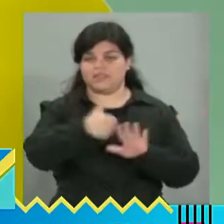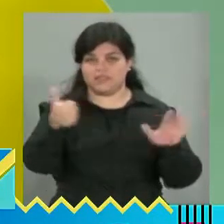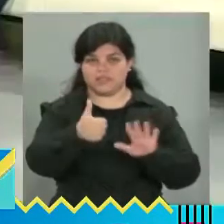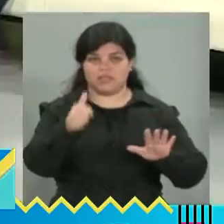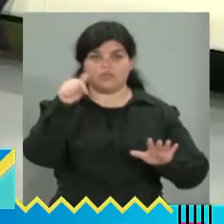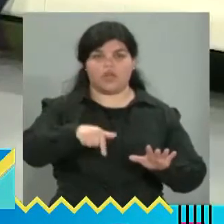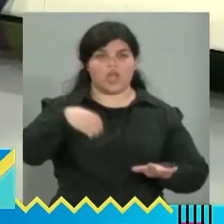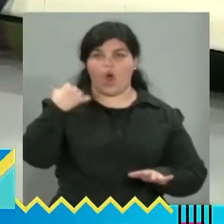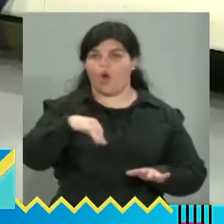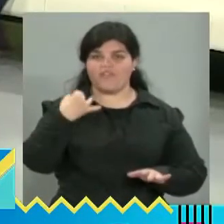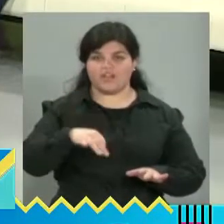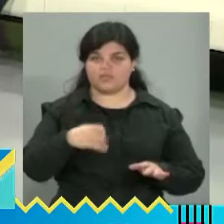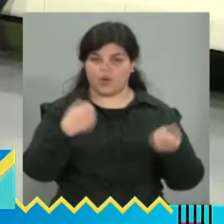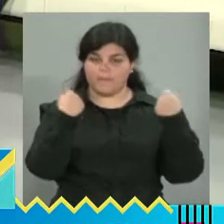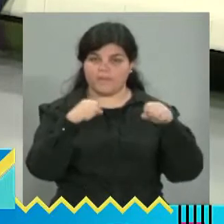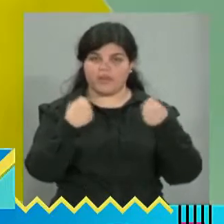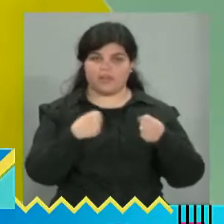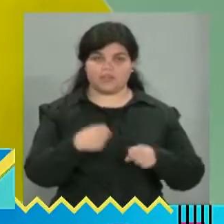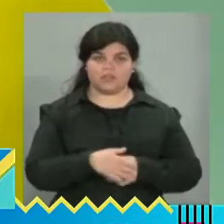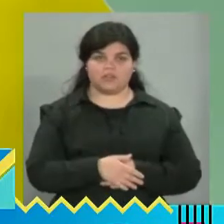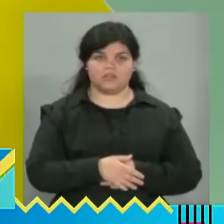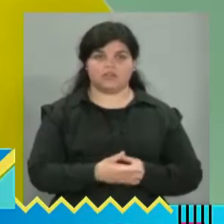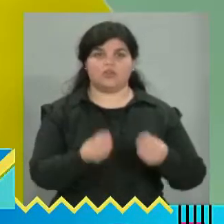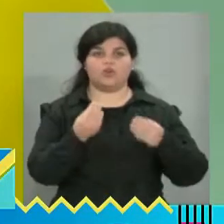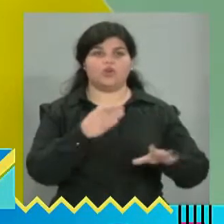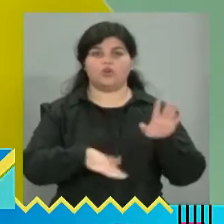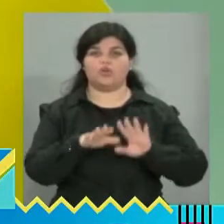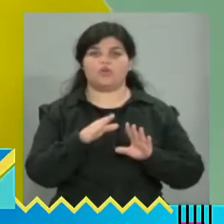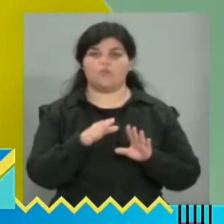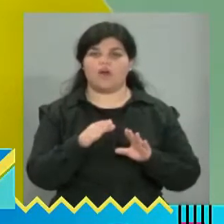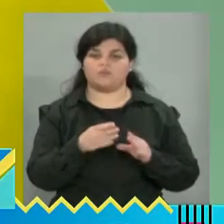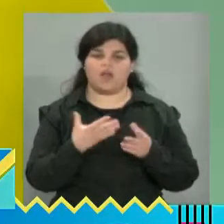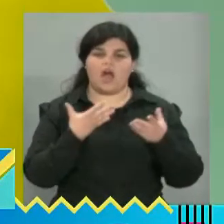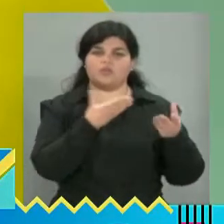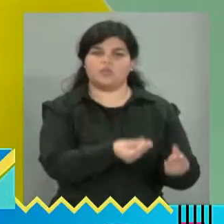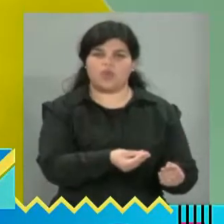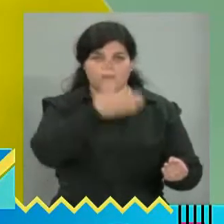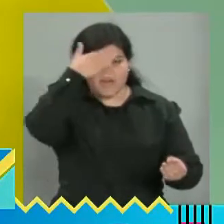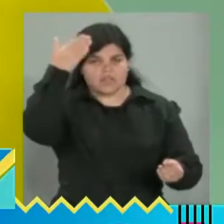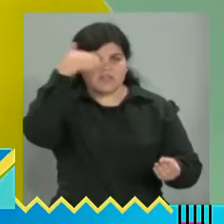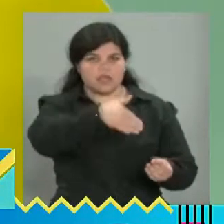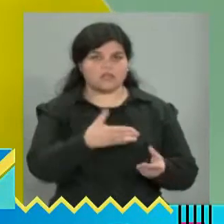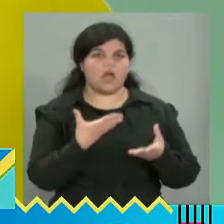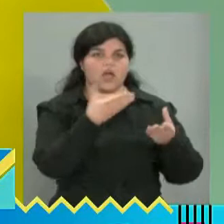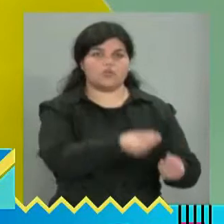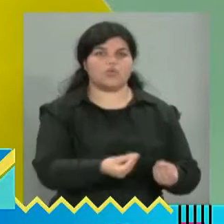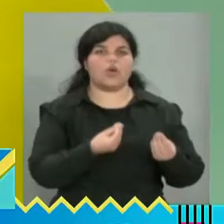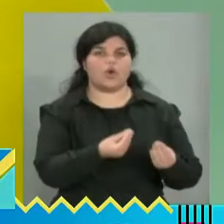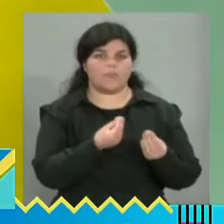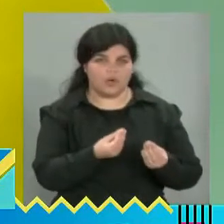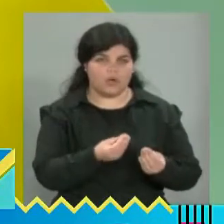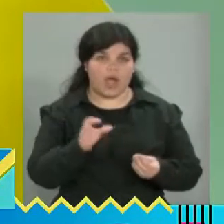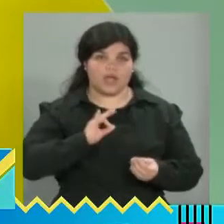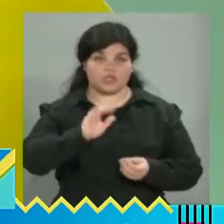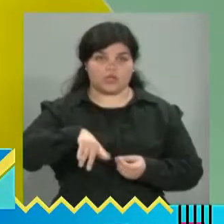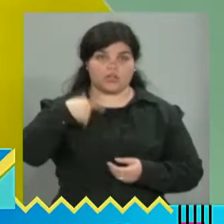final obligatoria, y que se llama así, cómo ayudar a tu paciente a dejar de fumar. Ya estoy anotada toda para empezar el año